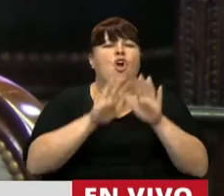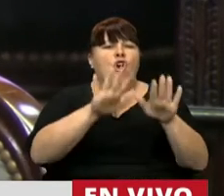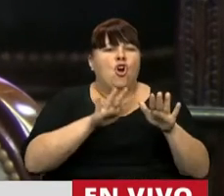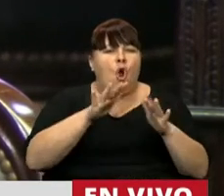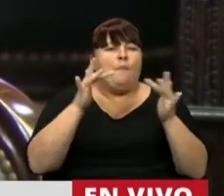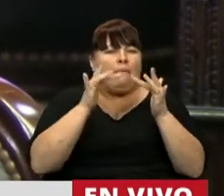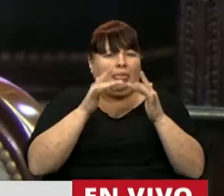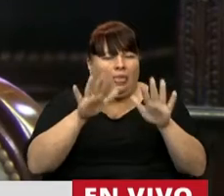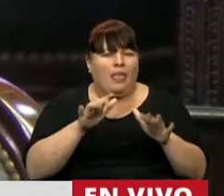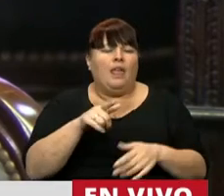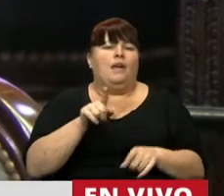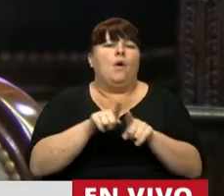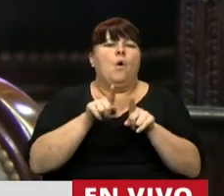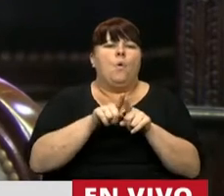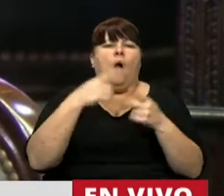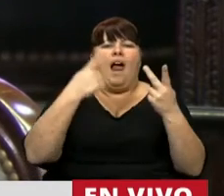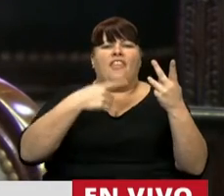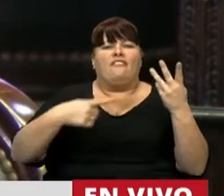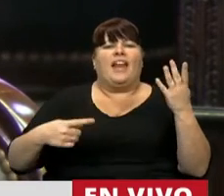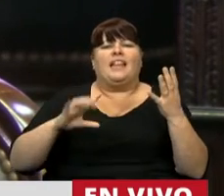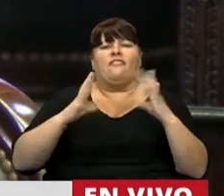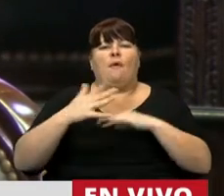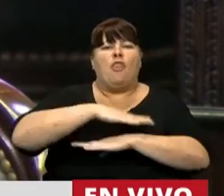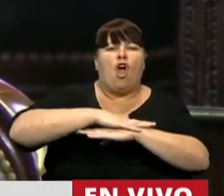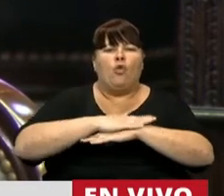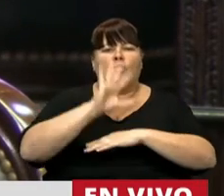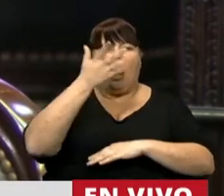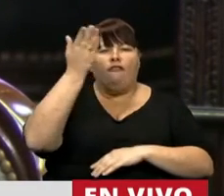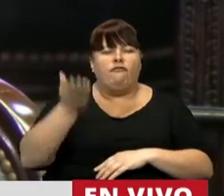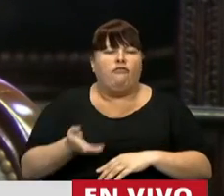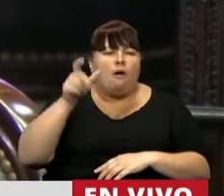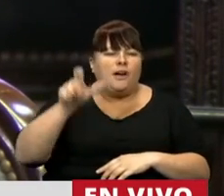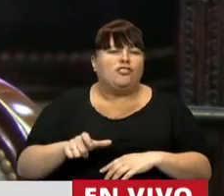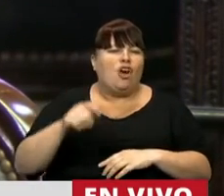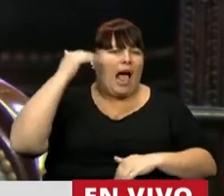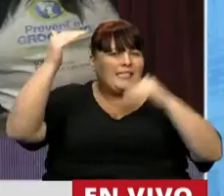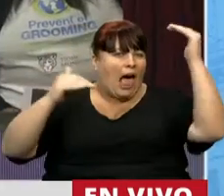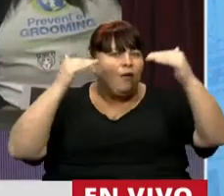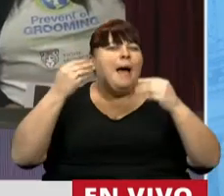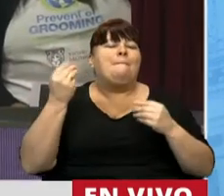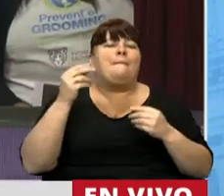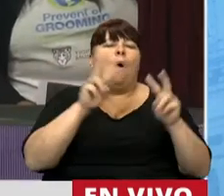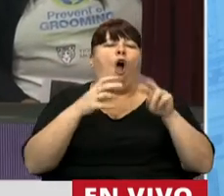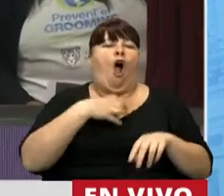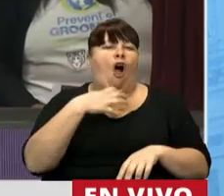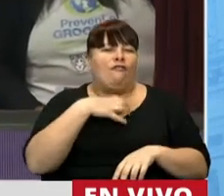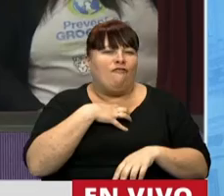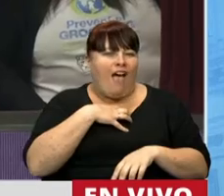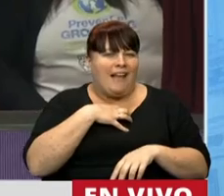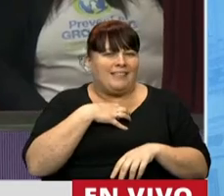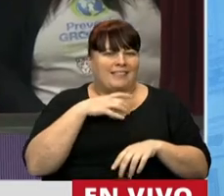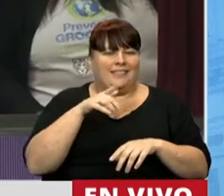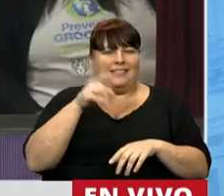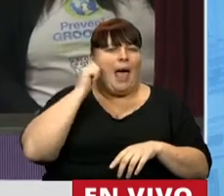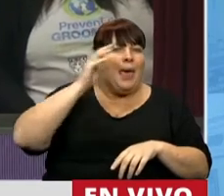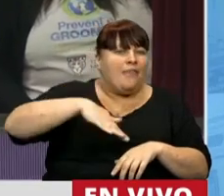y el ciberacoso refiere a una serie de conductas y actitudes que toman los adultos para ganar confianza